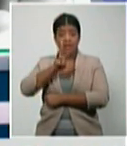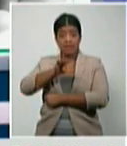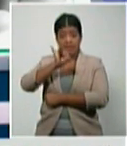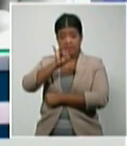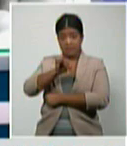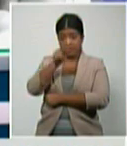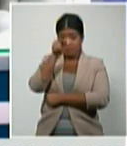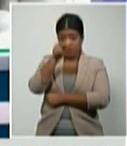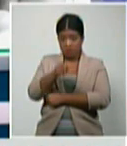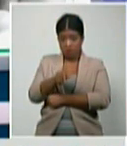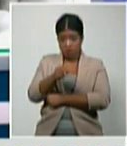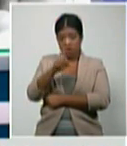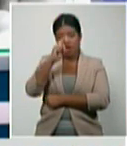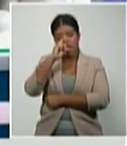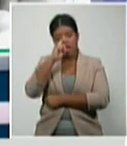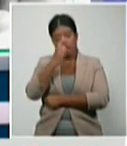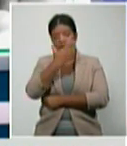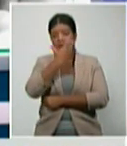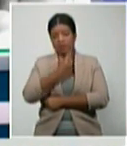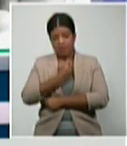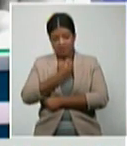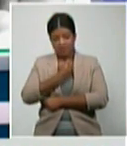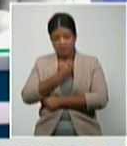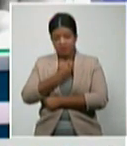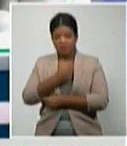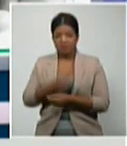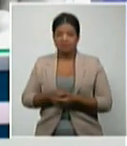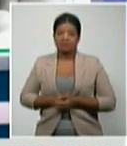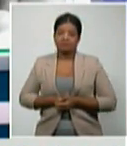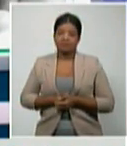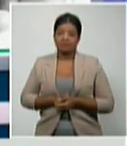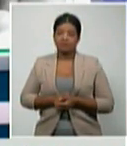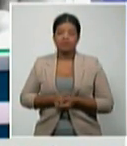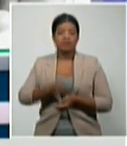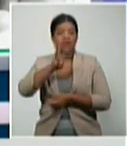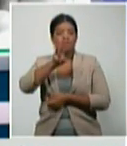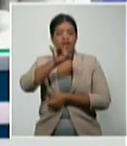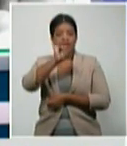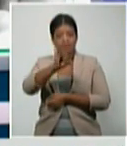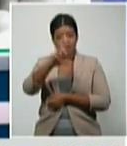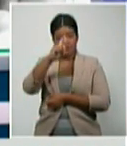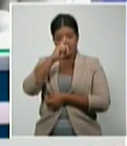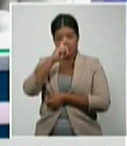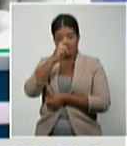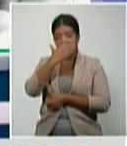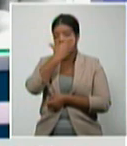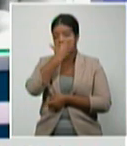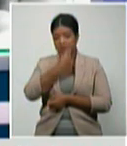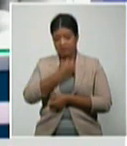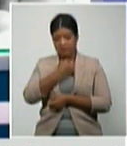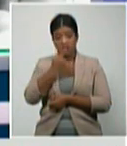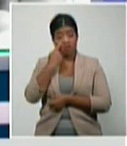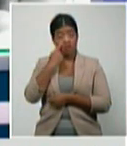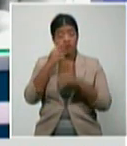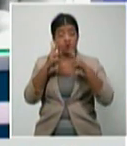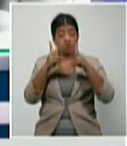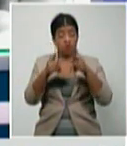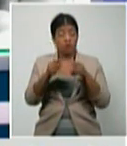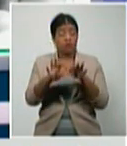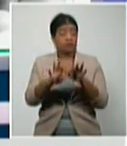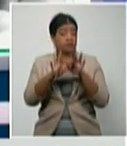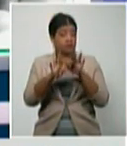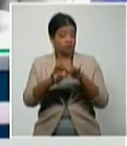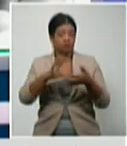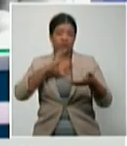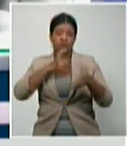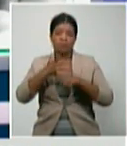edades pediátricas, me rectifican acá por interno, 37 en edades pediátricas, sigue siendo un número bastante elevado de